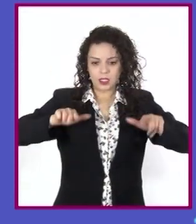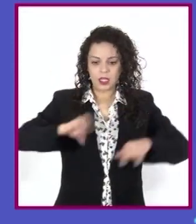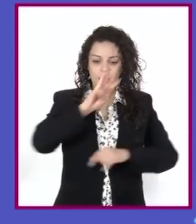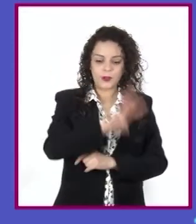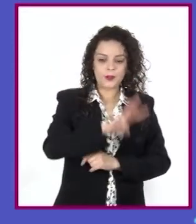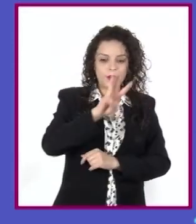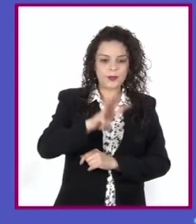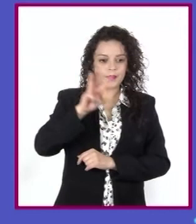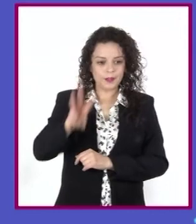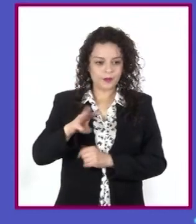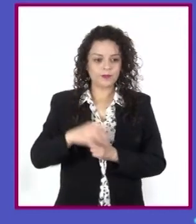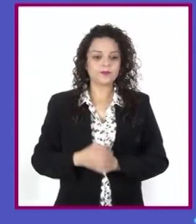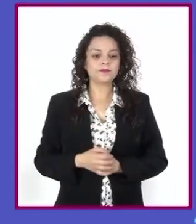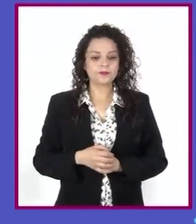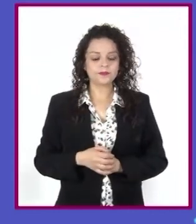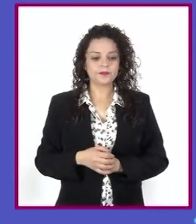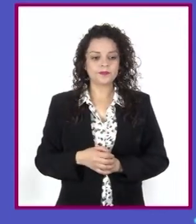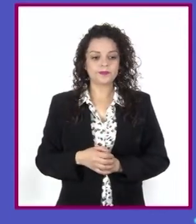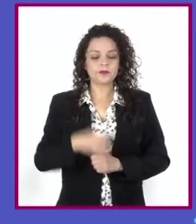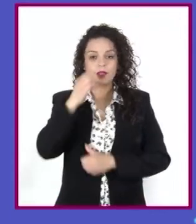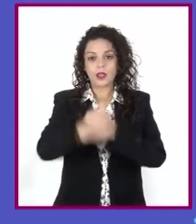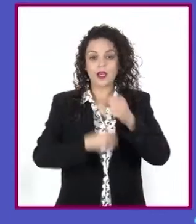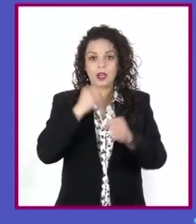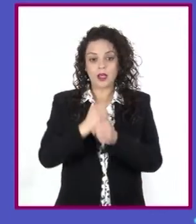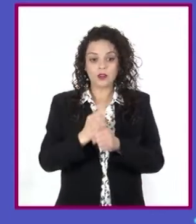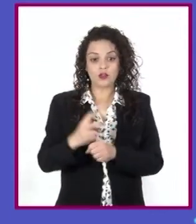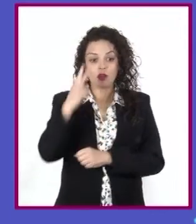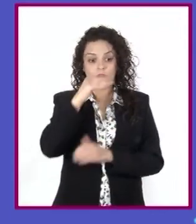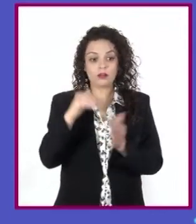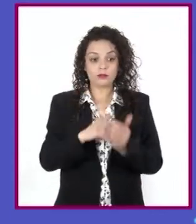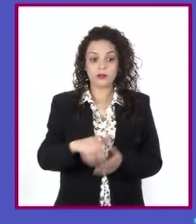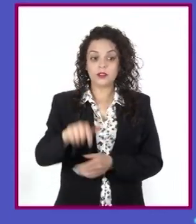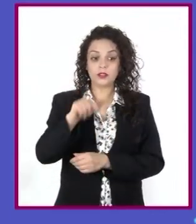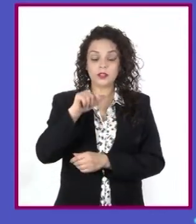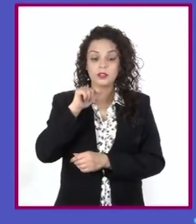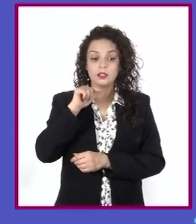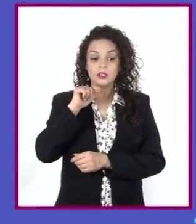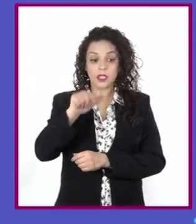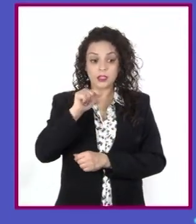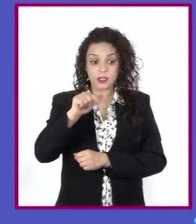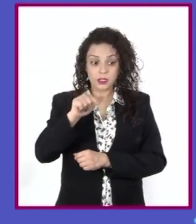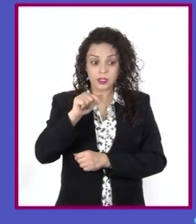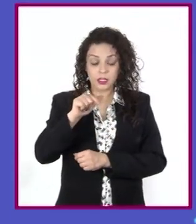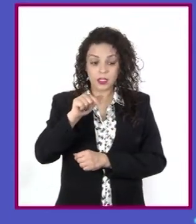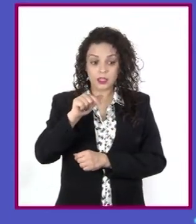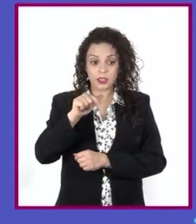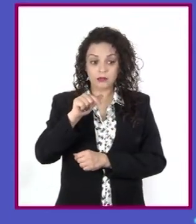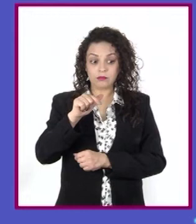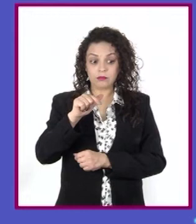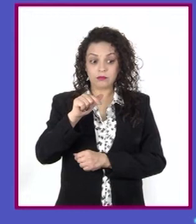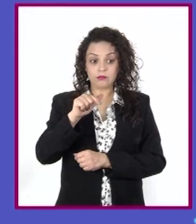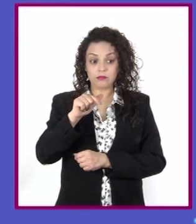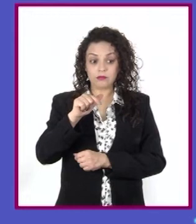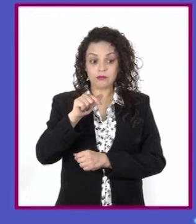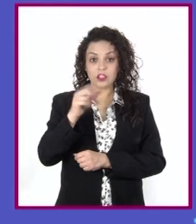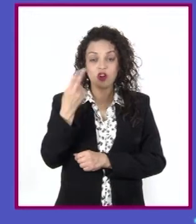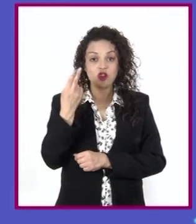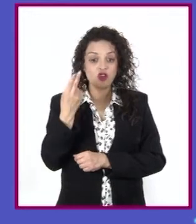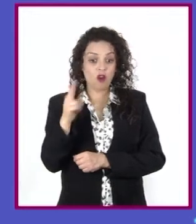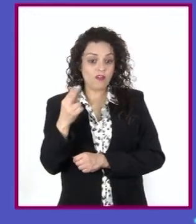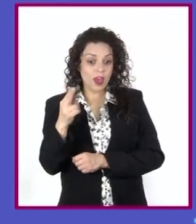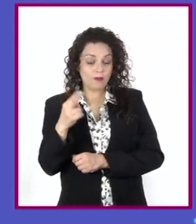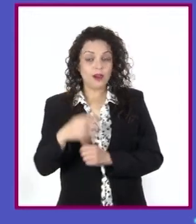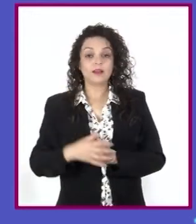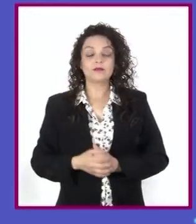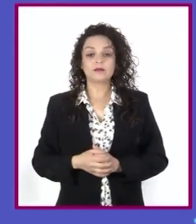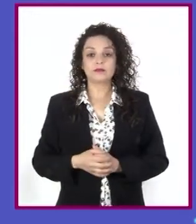entre paréntesis, noviembre 2017. En este caso, sí se indica la dirección de dónde se obtuvo